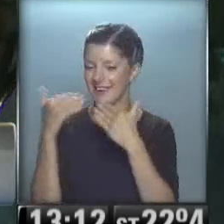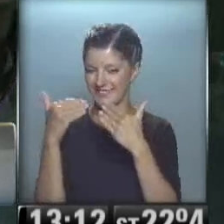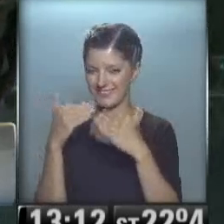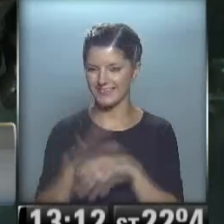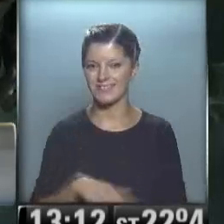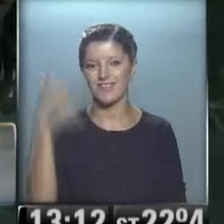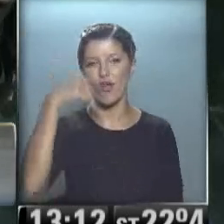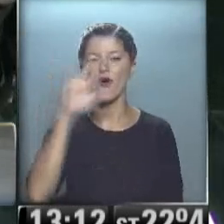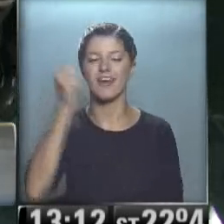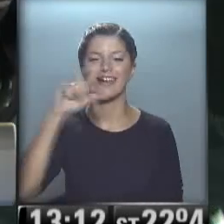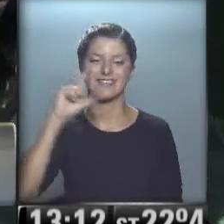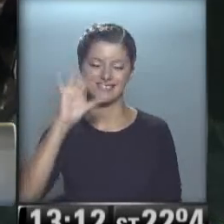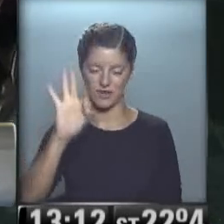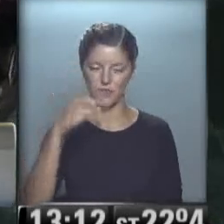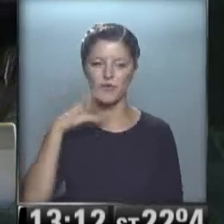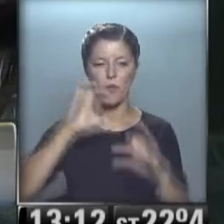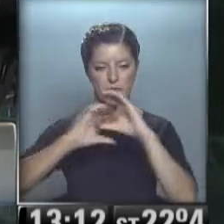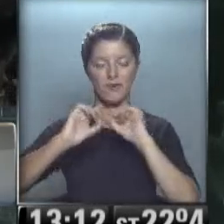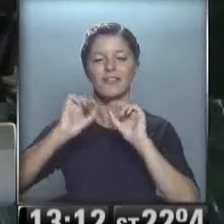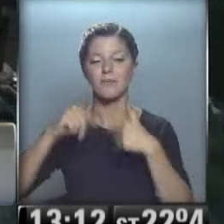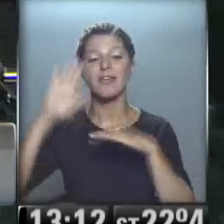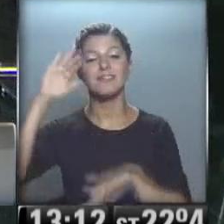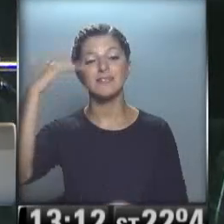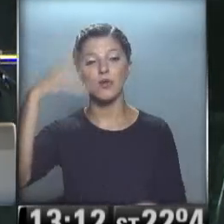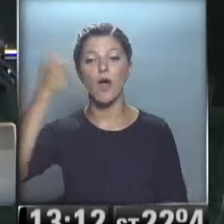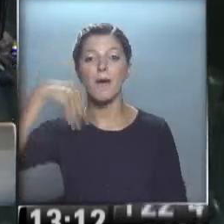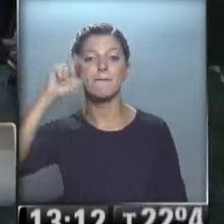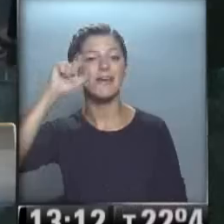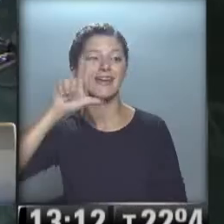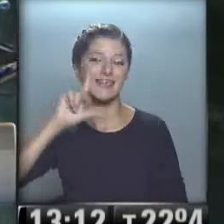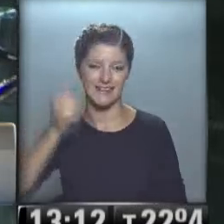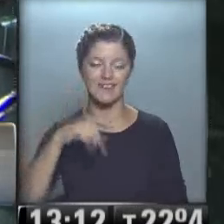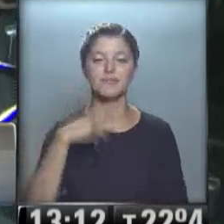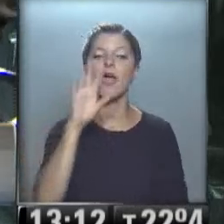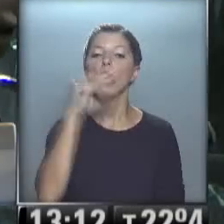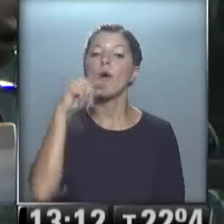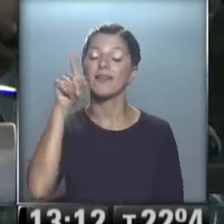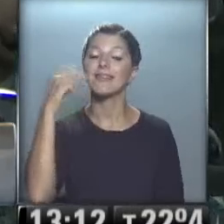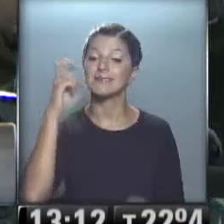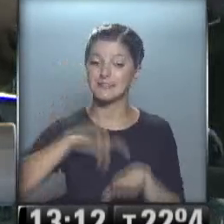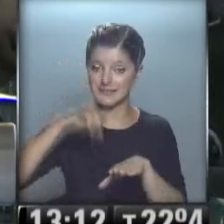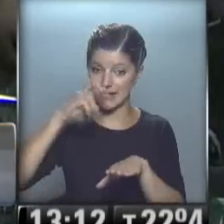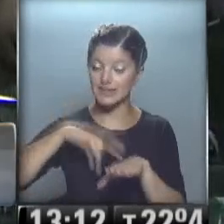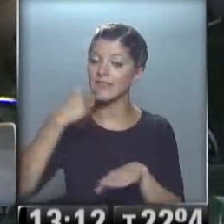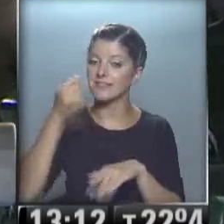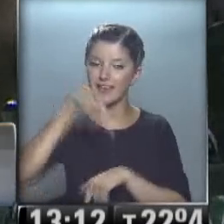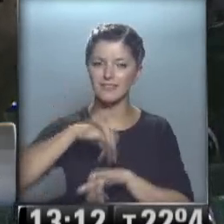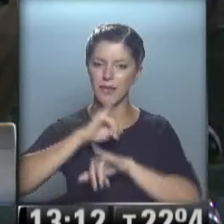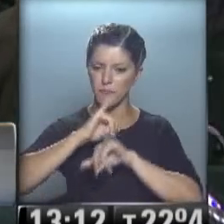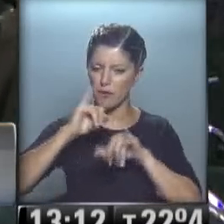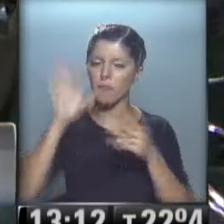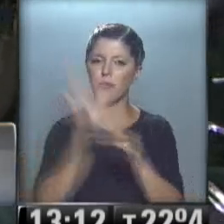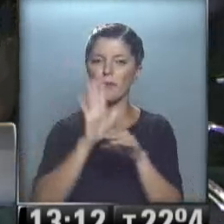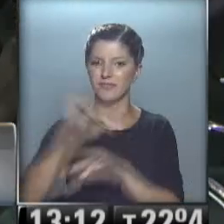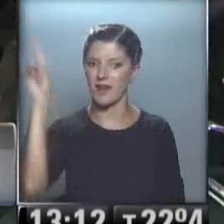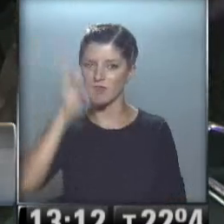Horacio que se comunicó con nosotros. Y también manda saludos el comando Amelia. Bueno, Alicia de Salta dice que el programa es como estar en la facultad y frente a